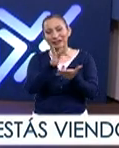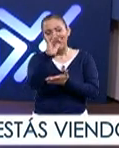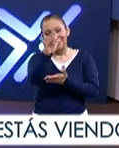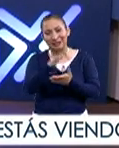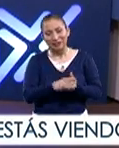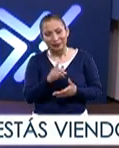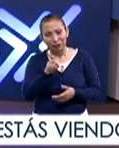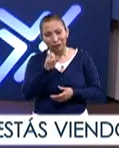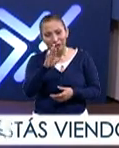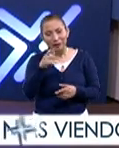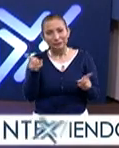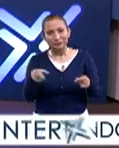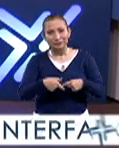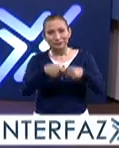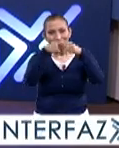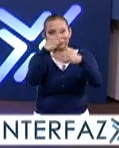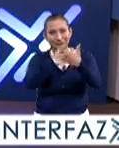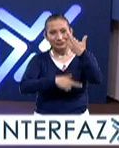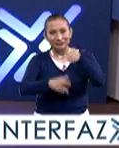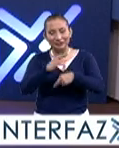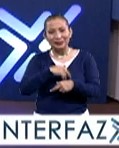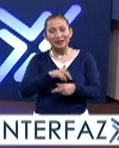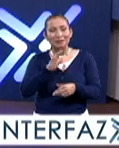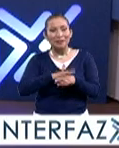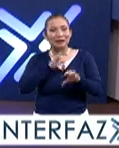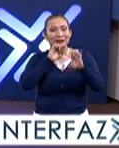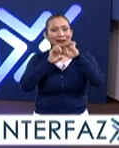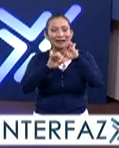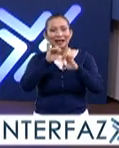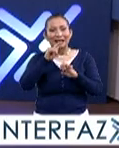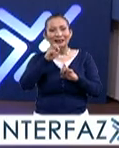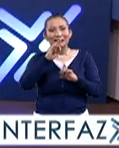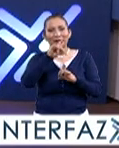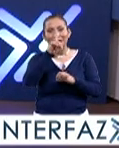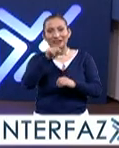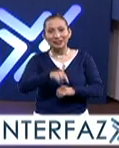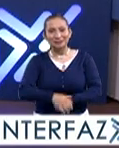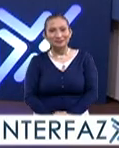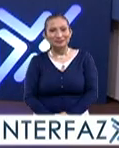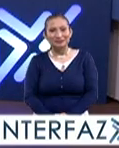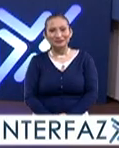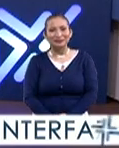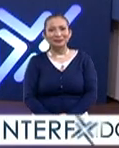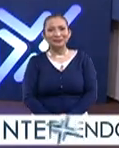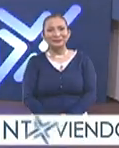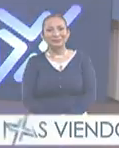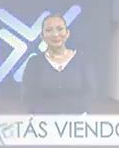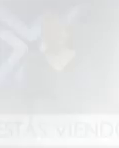gracias. Gracias, doctor. Vamos a hacer una breve pausa, regresamos con las entrevistas. Esto es Interfaz.